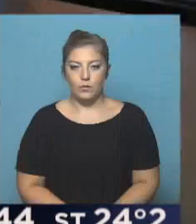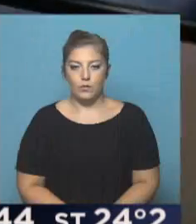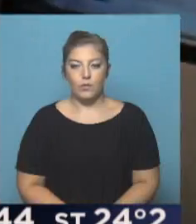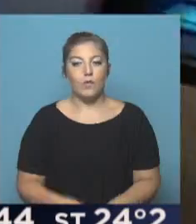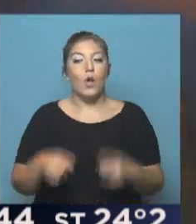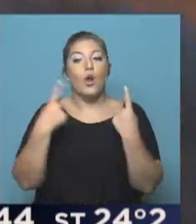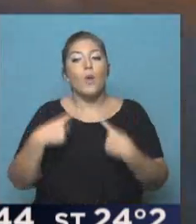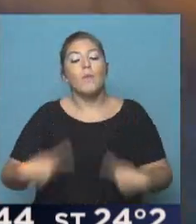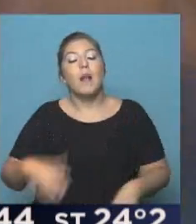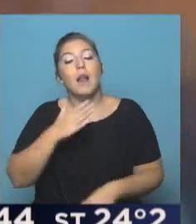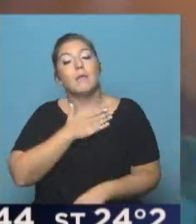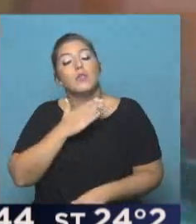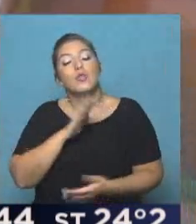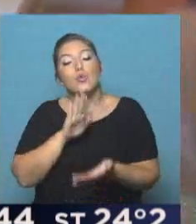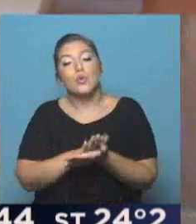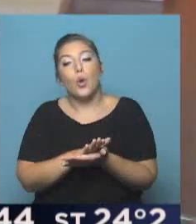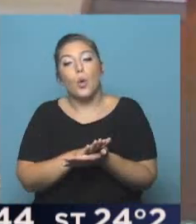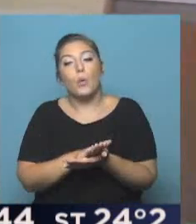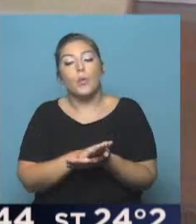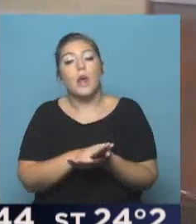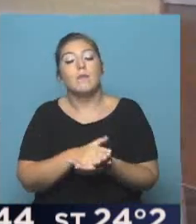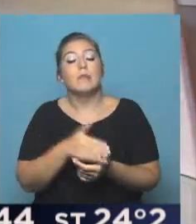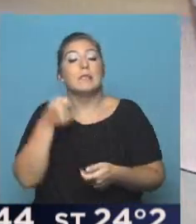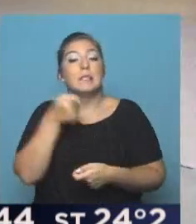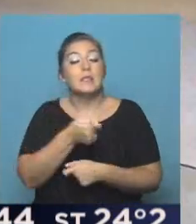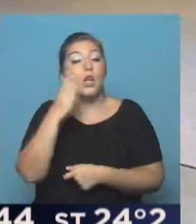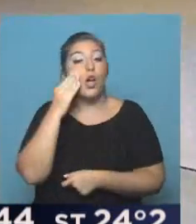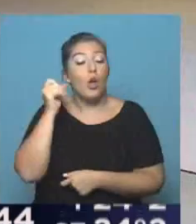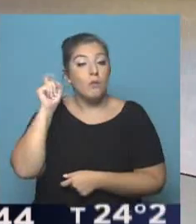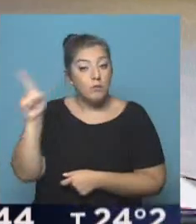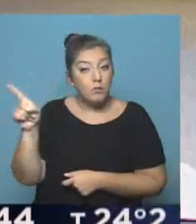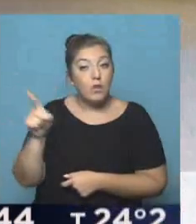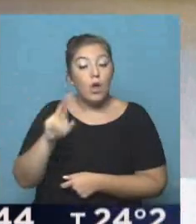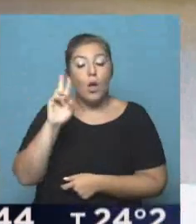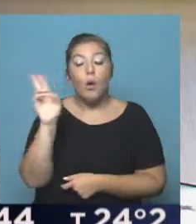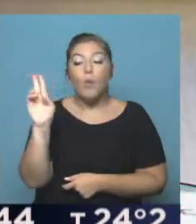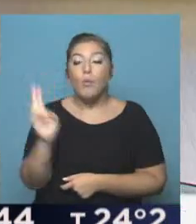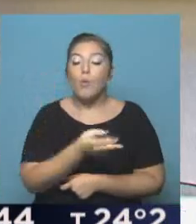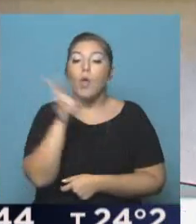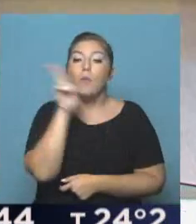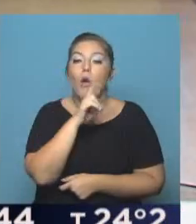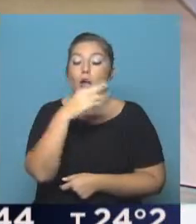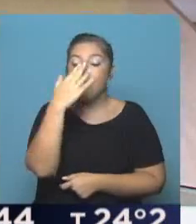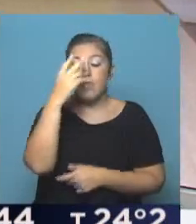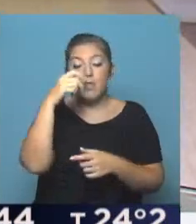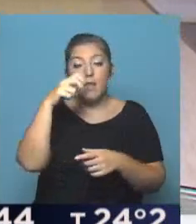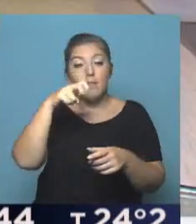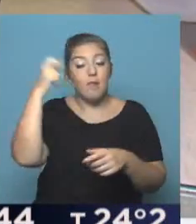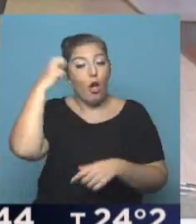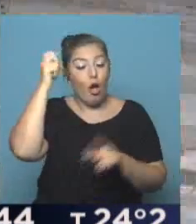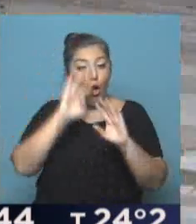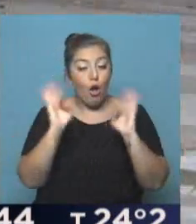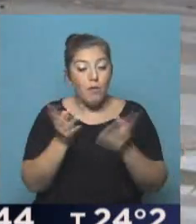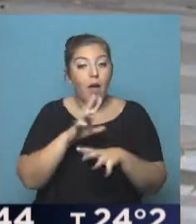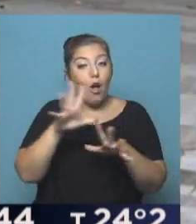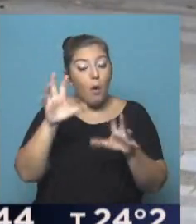Hay novedades, lamentablemente, acerca del ataque en Londres. Muere una mujer frente al Parlamento. Recordamos que